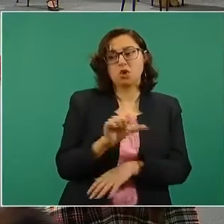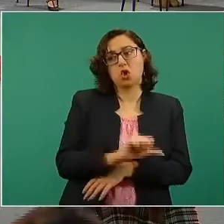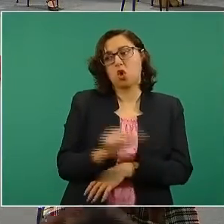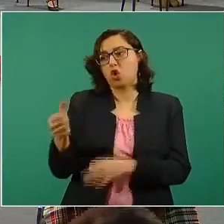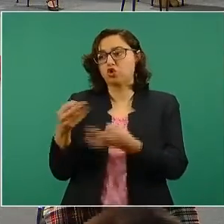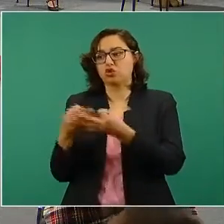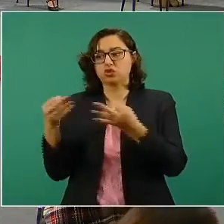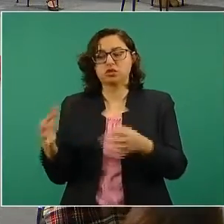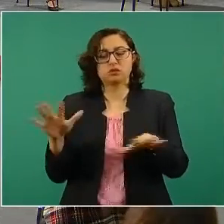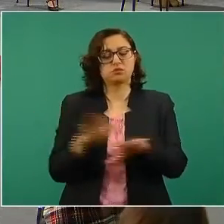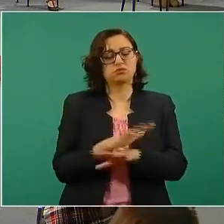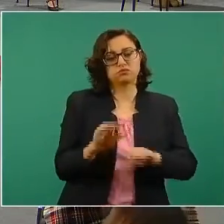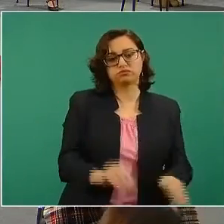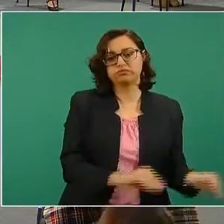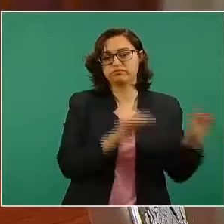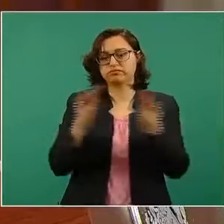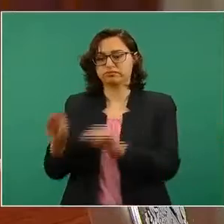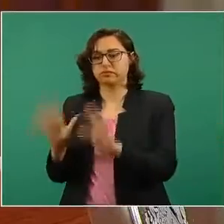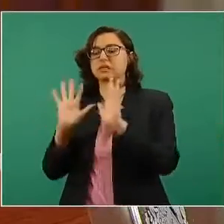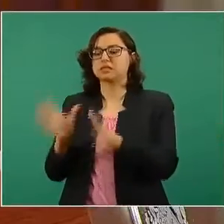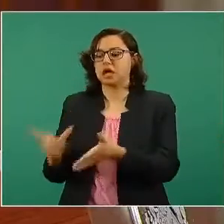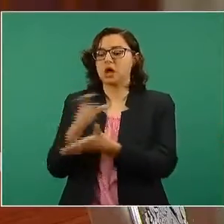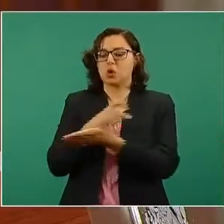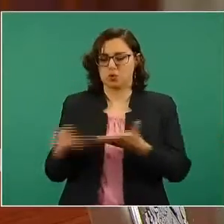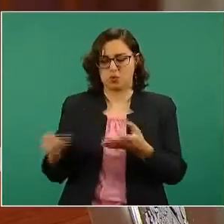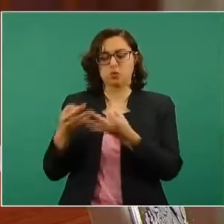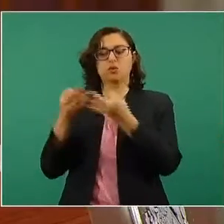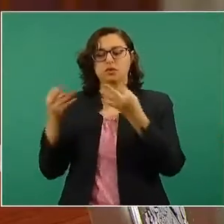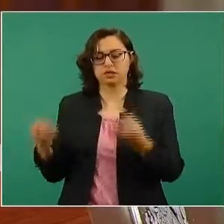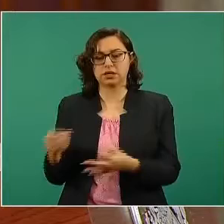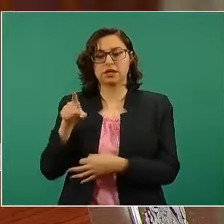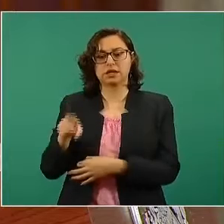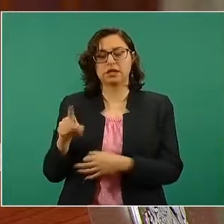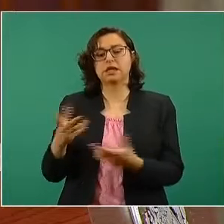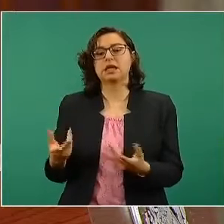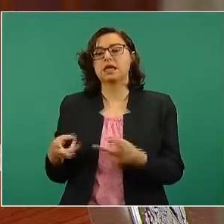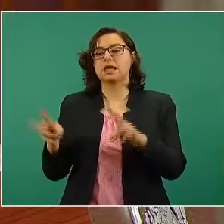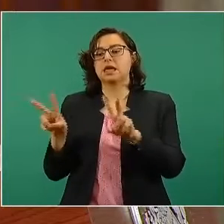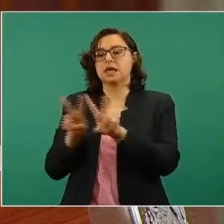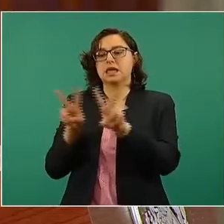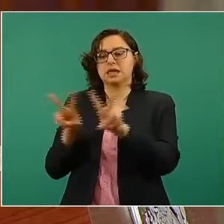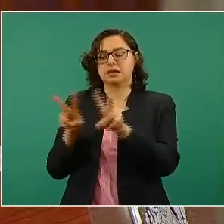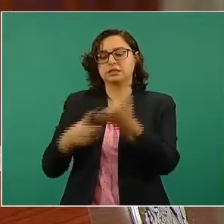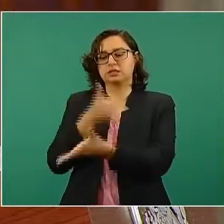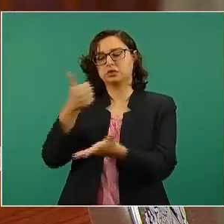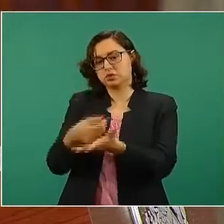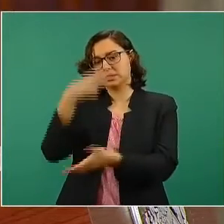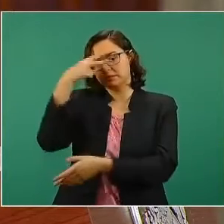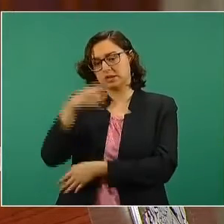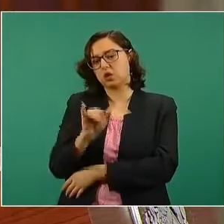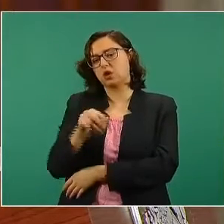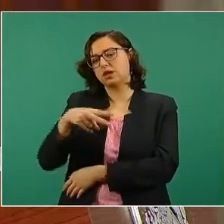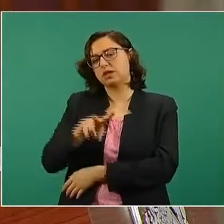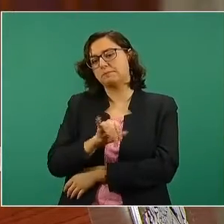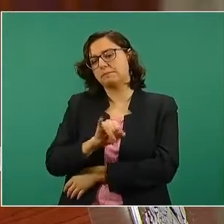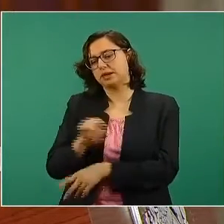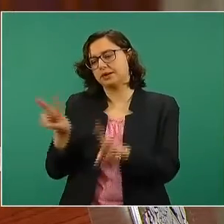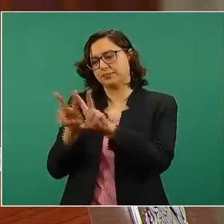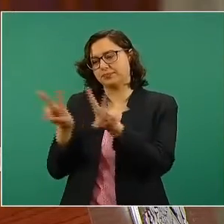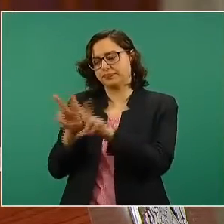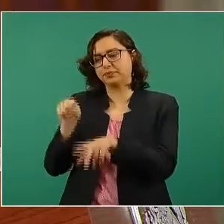predio que está en Tláhuac y está comenzando a hacerse la inversión a través del Instituto de Vivienda de la Ciudad de México y es una inversión